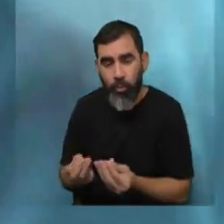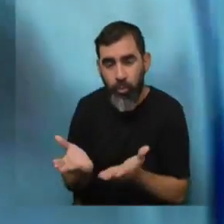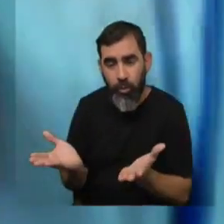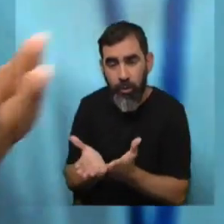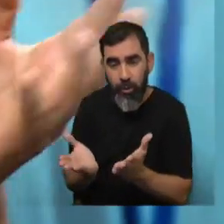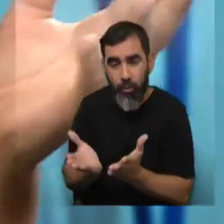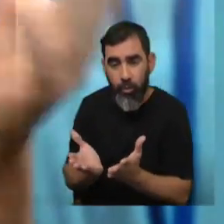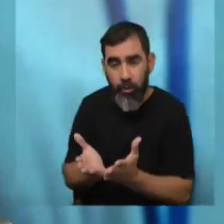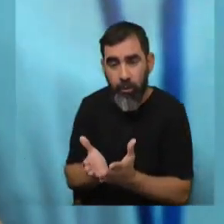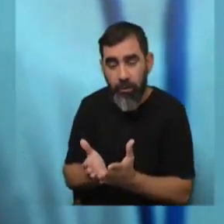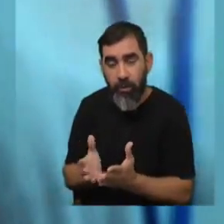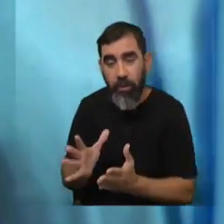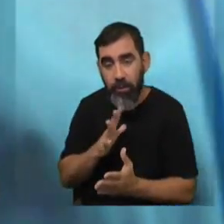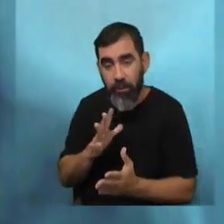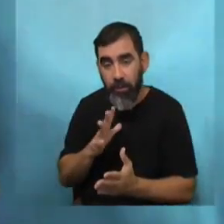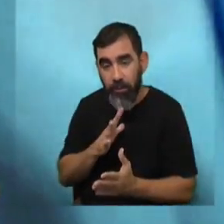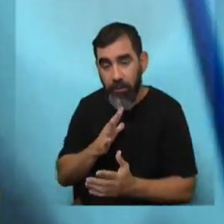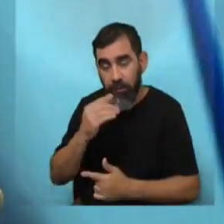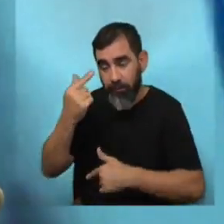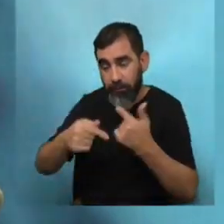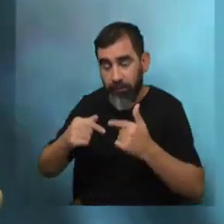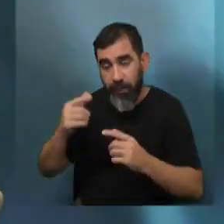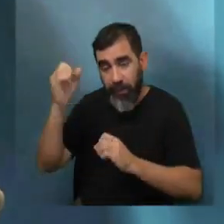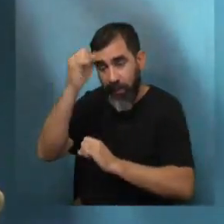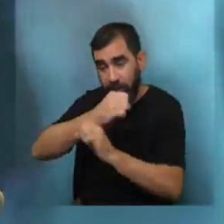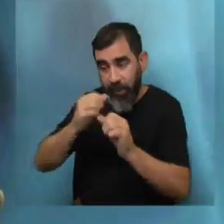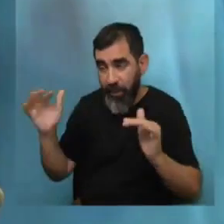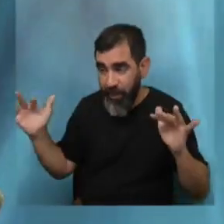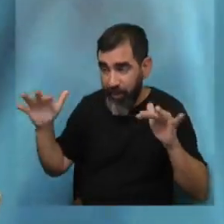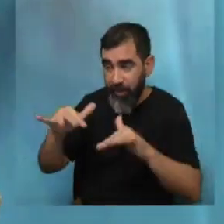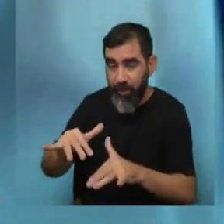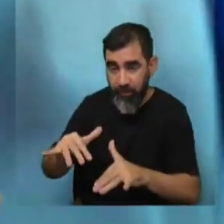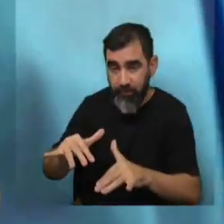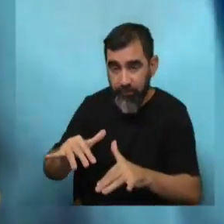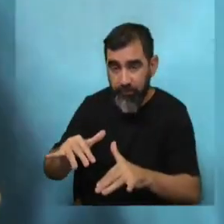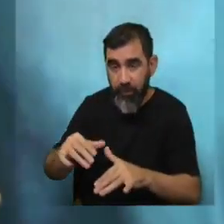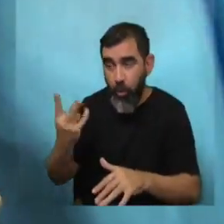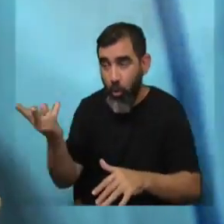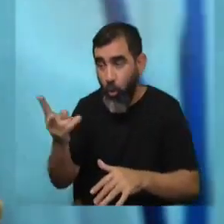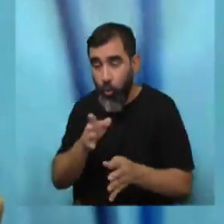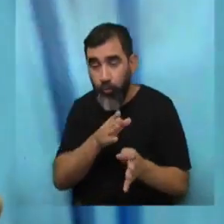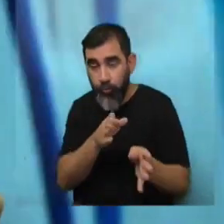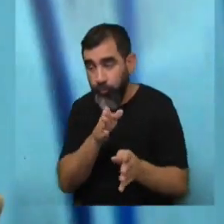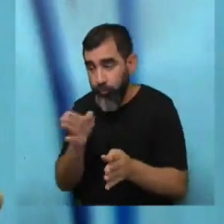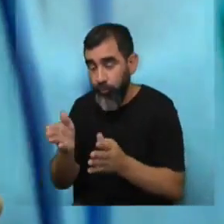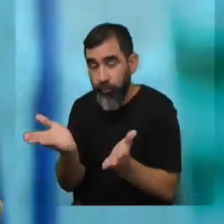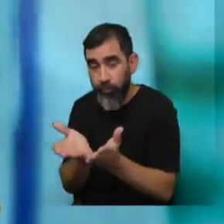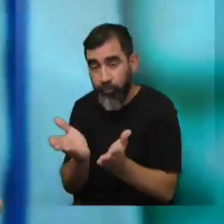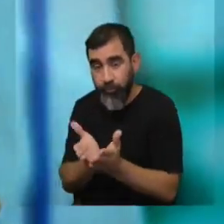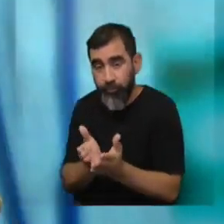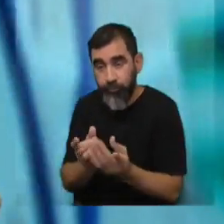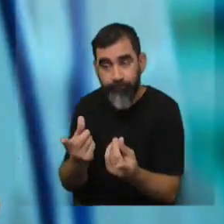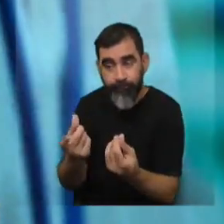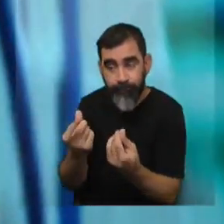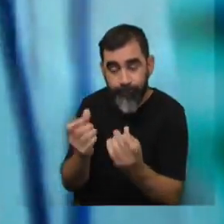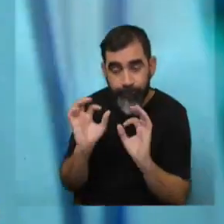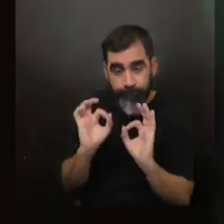en la licenciatura que vienen de ingeniería y están haciendo una doble carrera y sienten esa necesidad